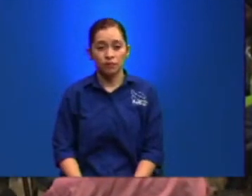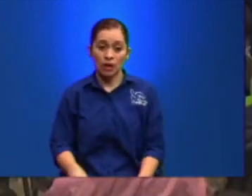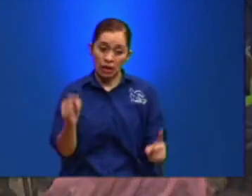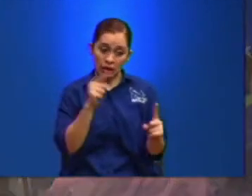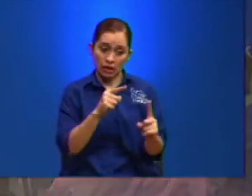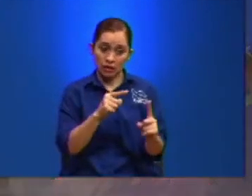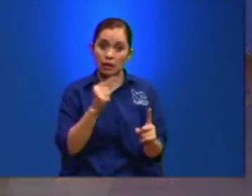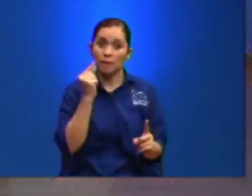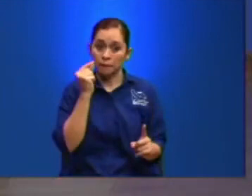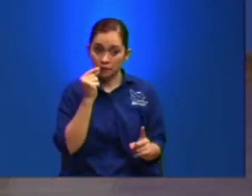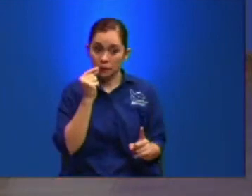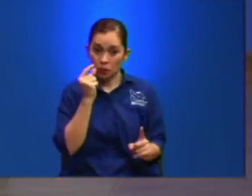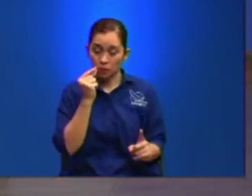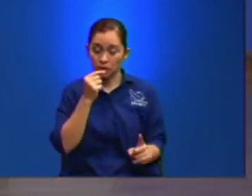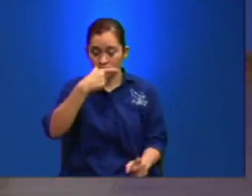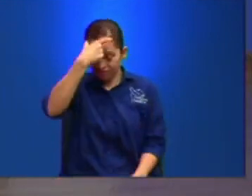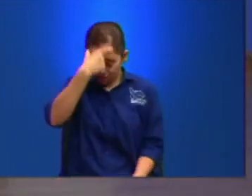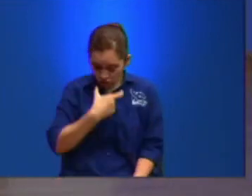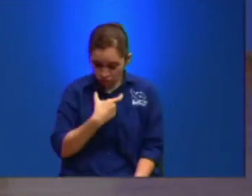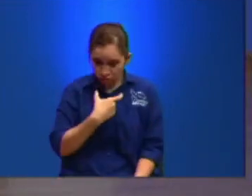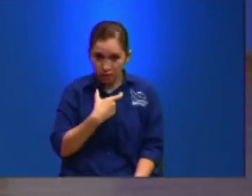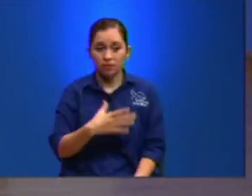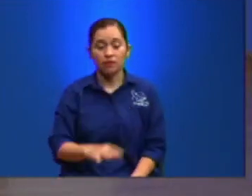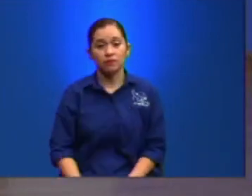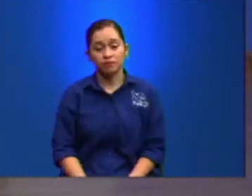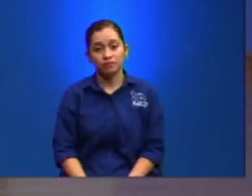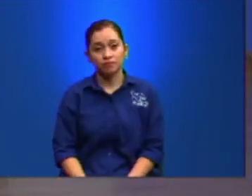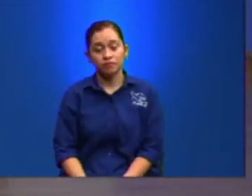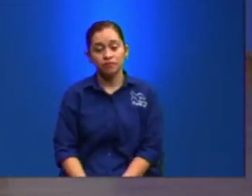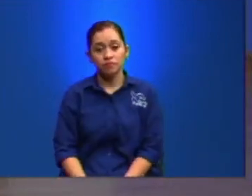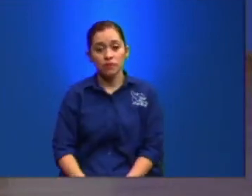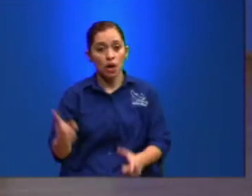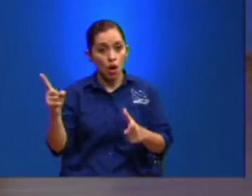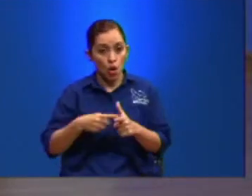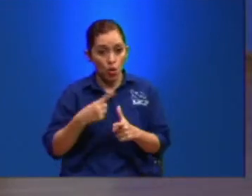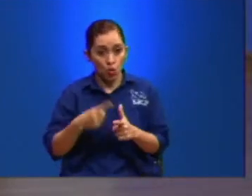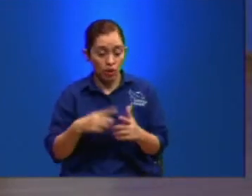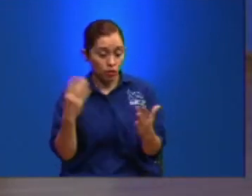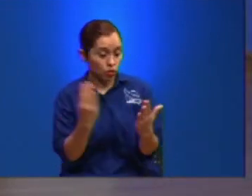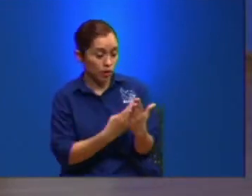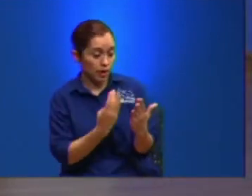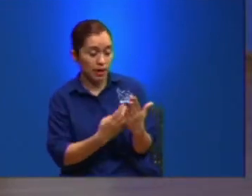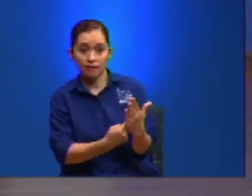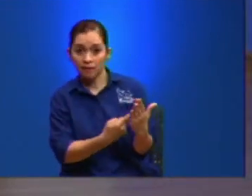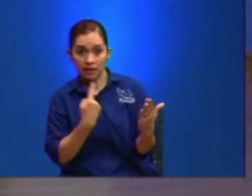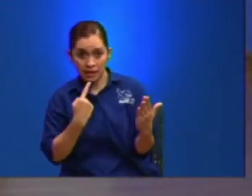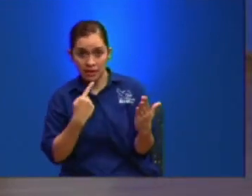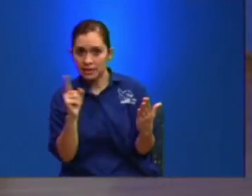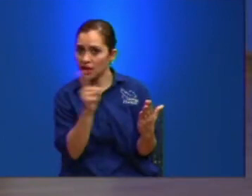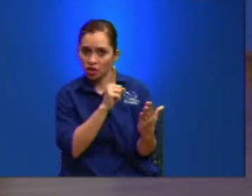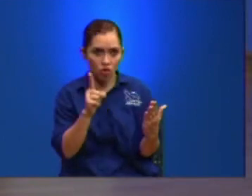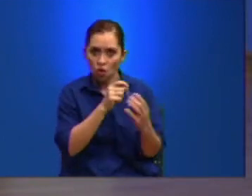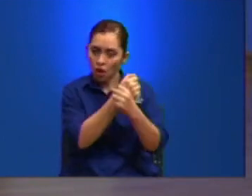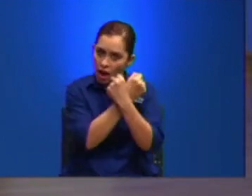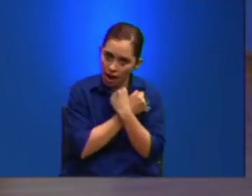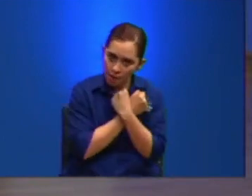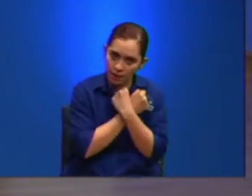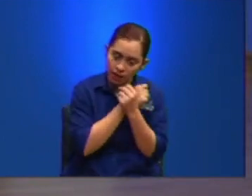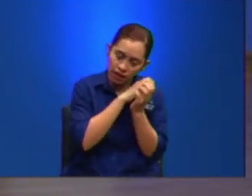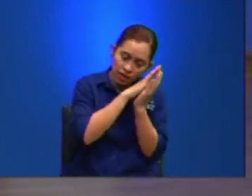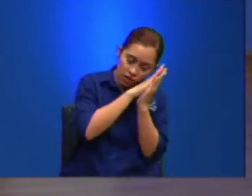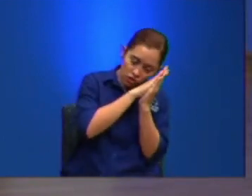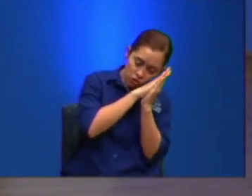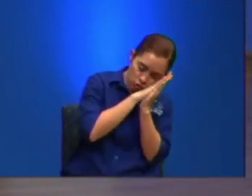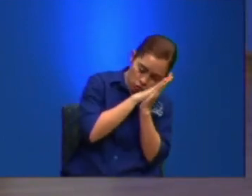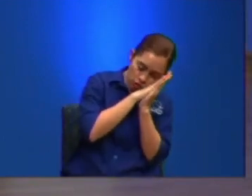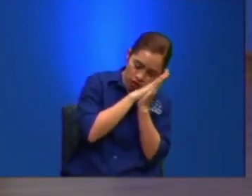entonces ahora cuando dice que no andamos el sueño nos está diciendo sean vigilantes no amen el sueño porque uno